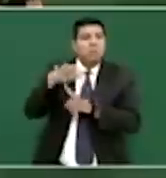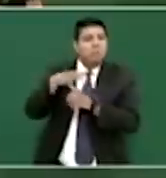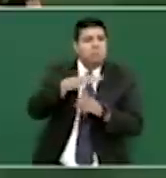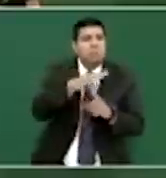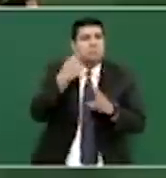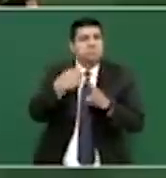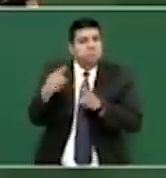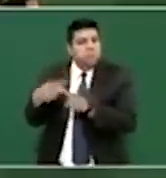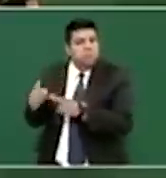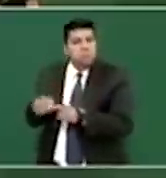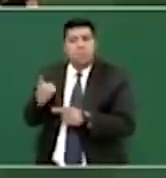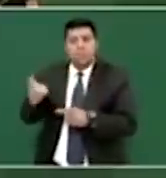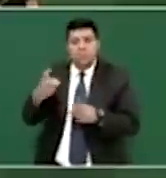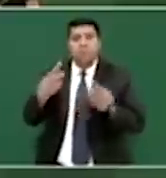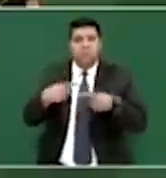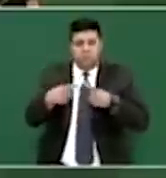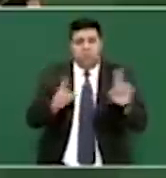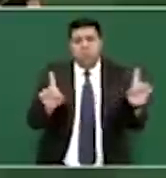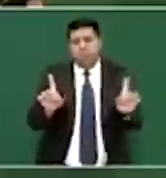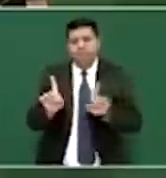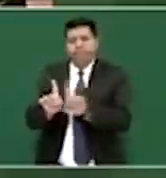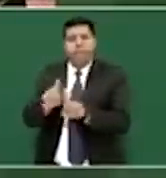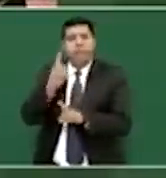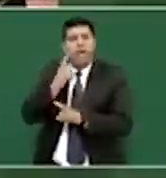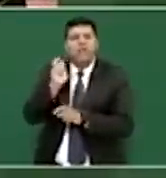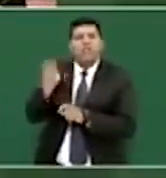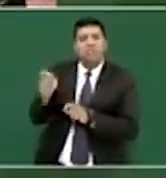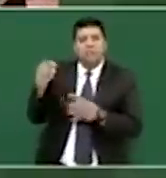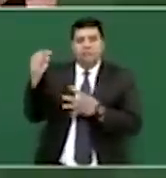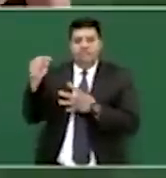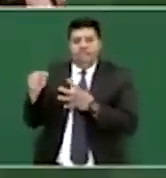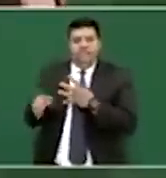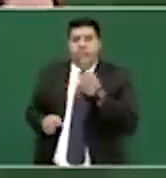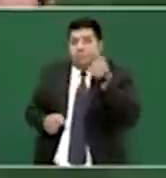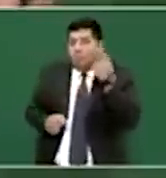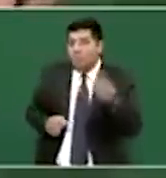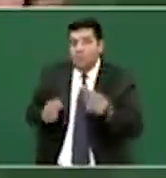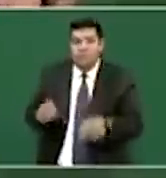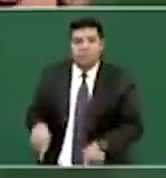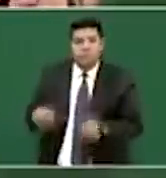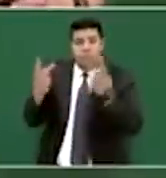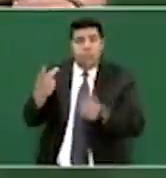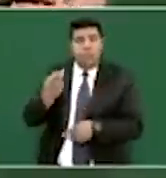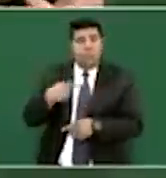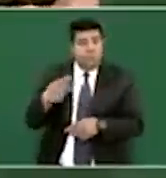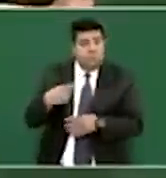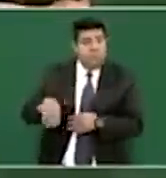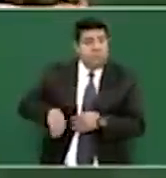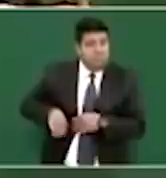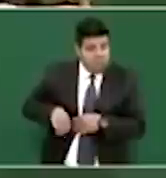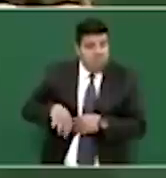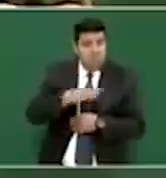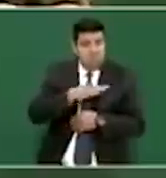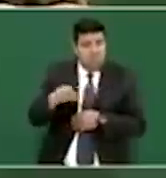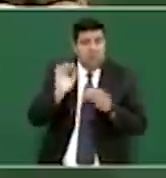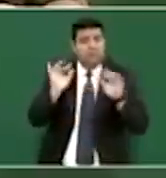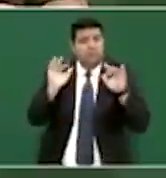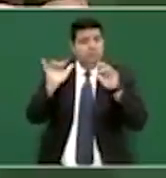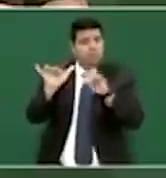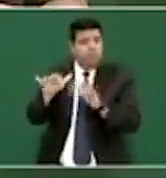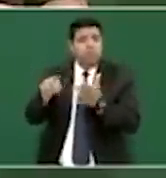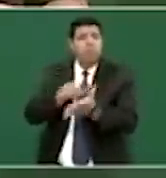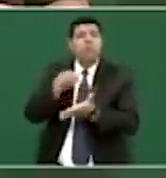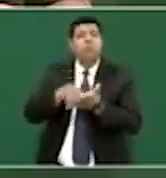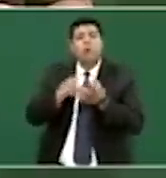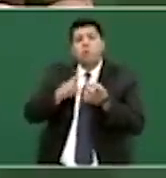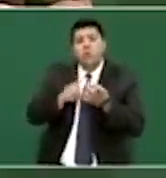información sobre cada avión en particular de quienes se interesen. Ahí ustedes pueden ver el croquis